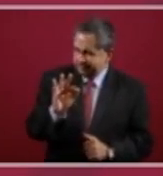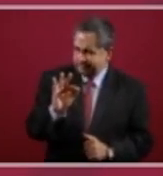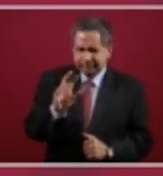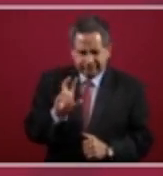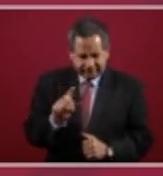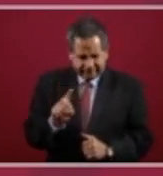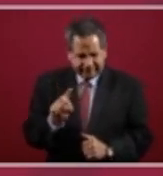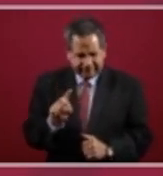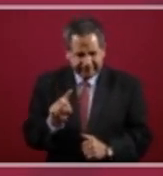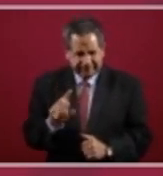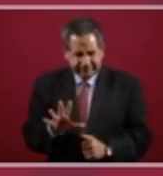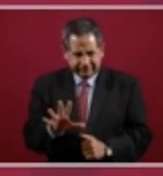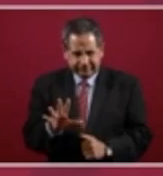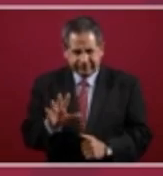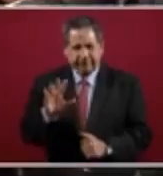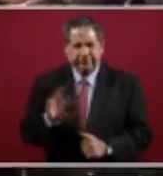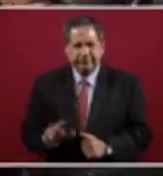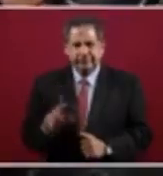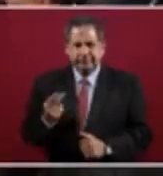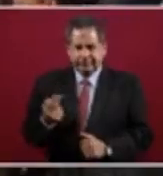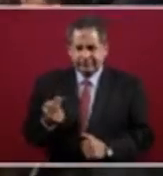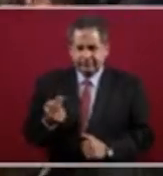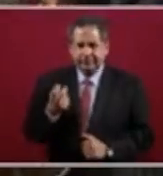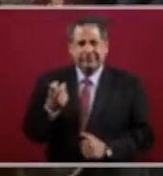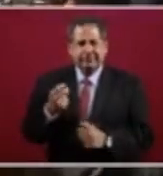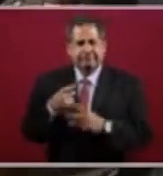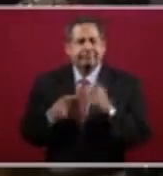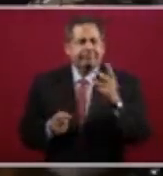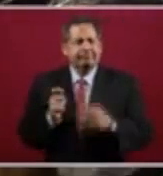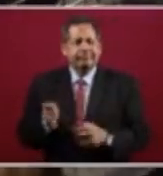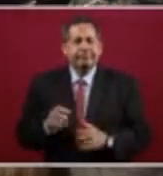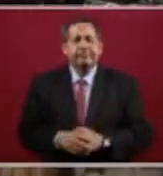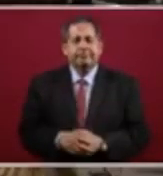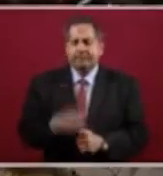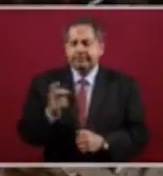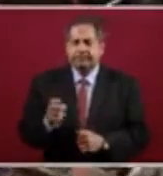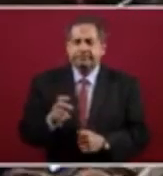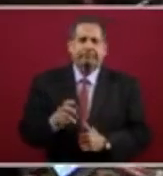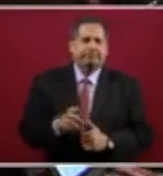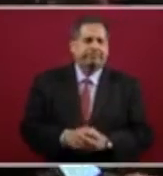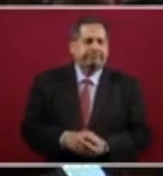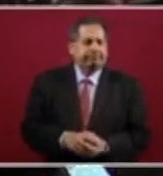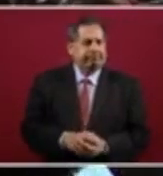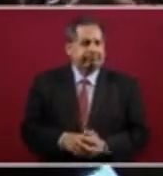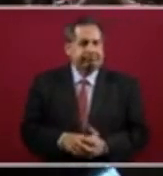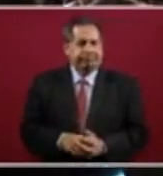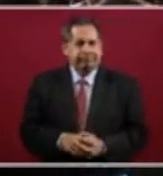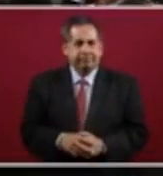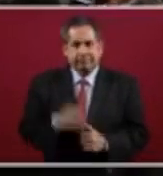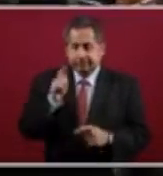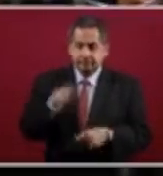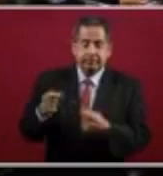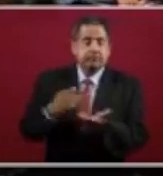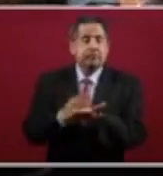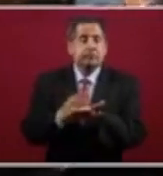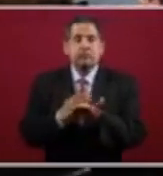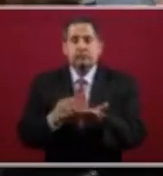40, 35 y 25. Así es. Para